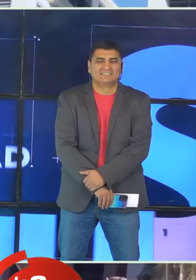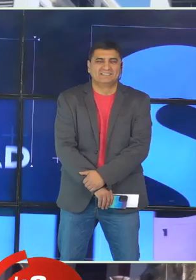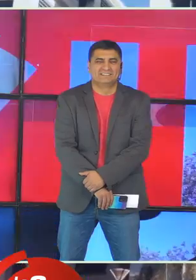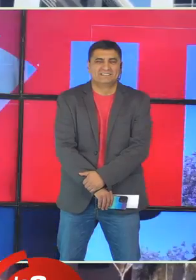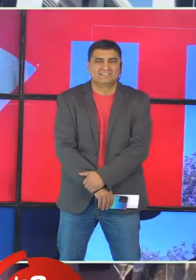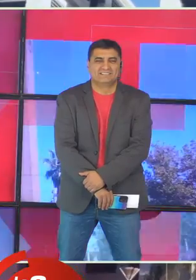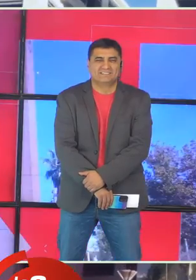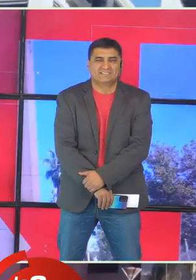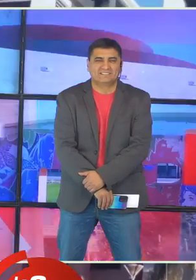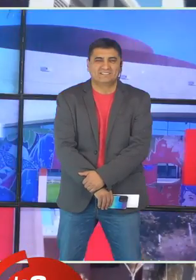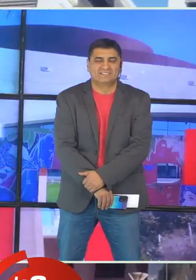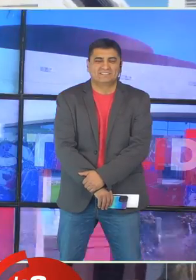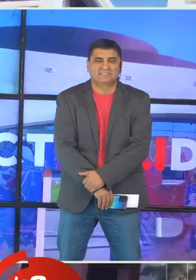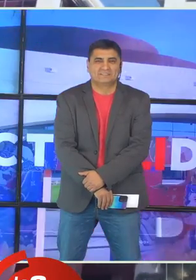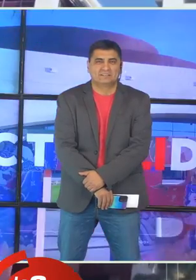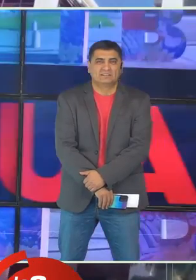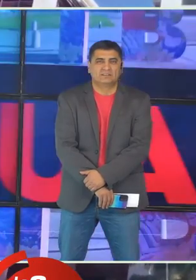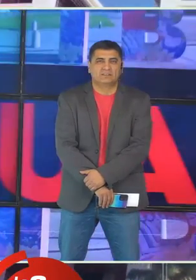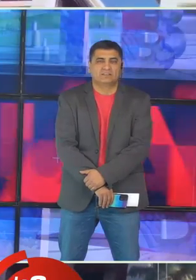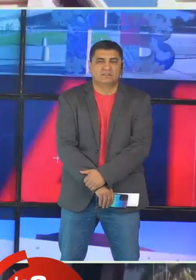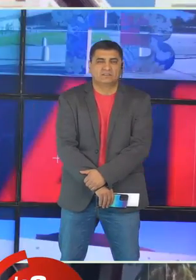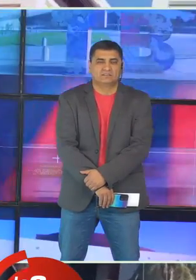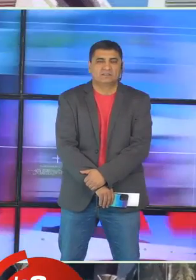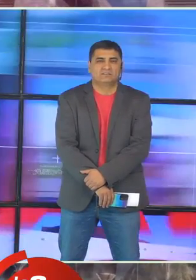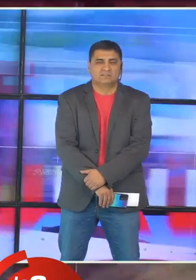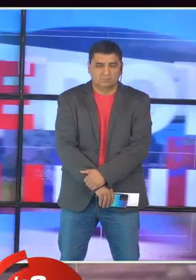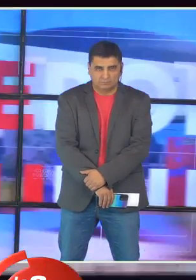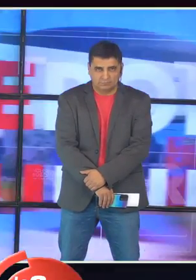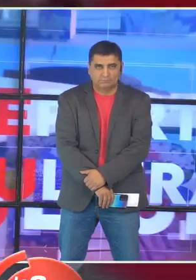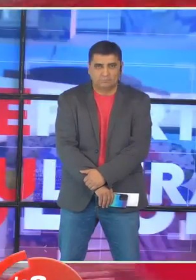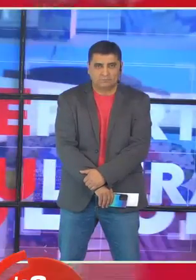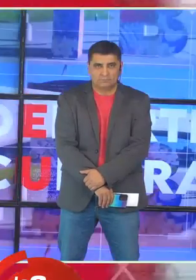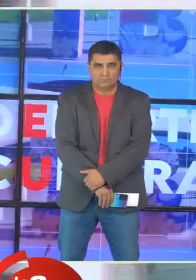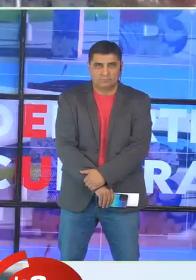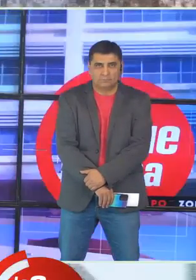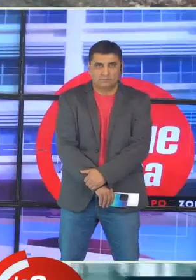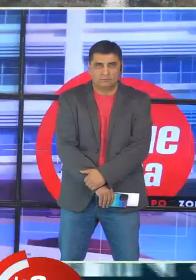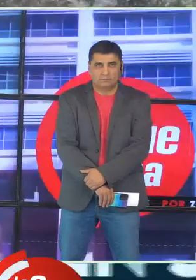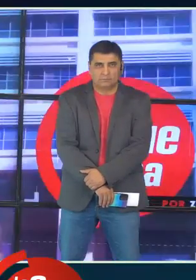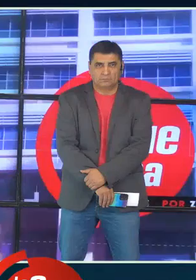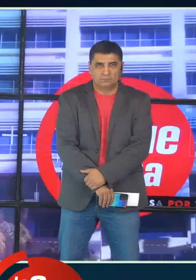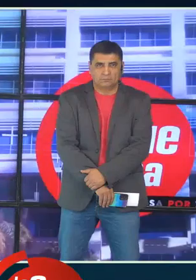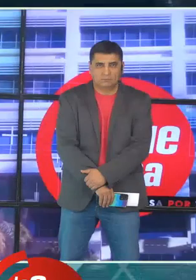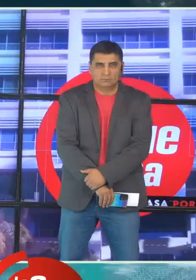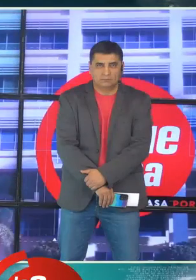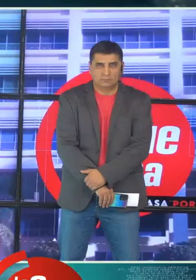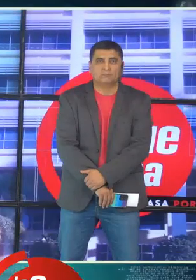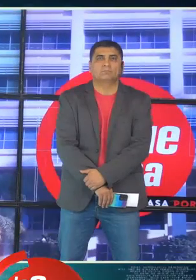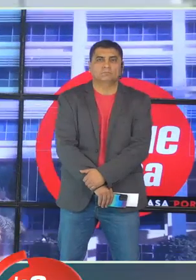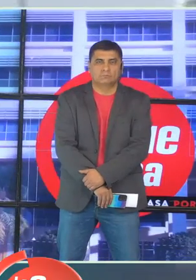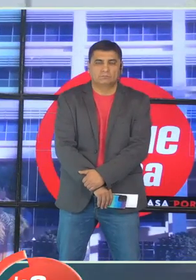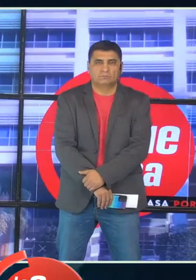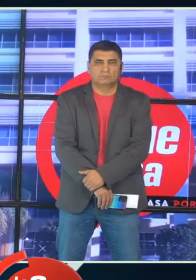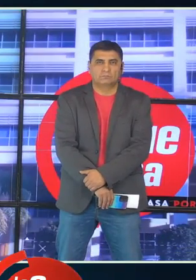cabo este primera capacitación. Son unas partes que se adhieren en la mama de